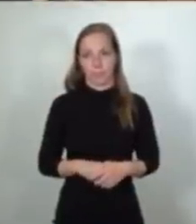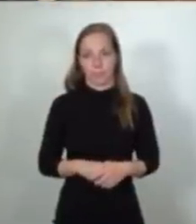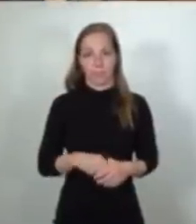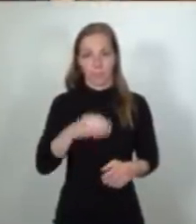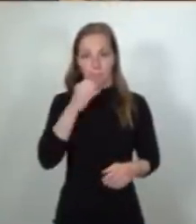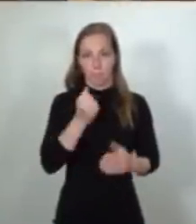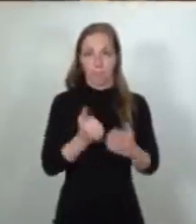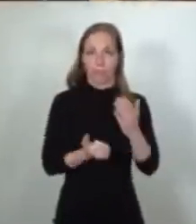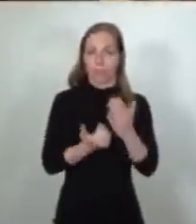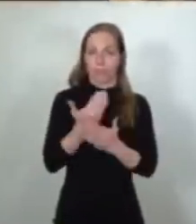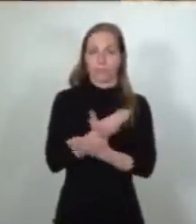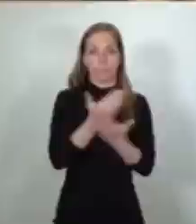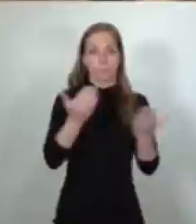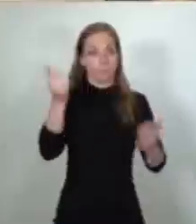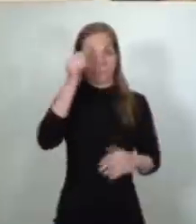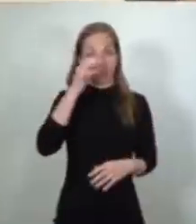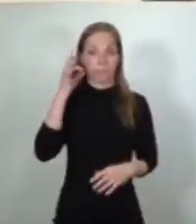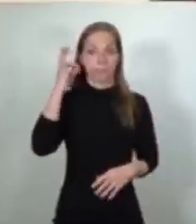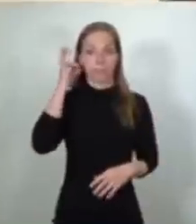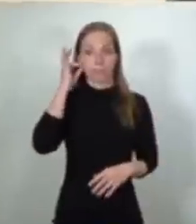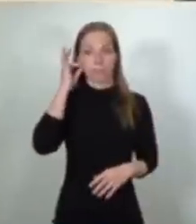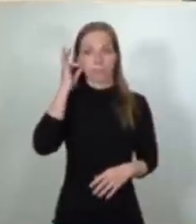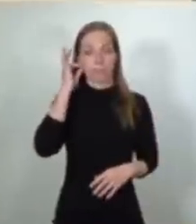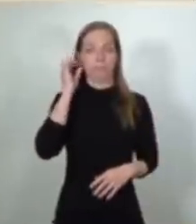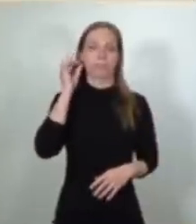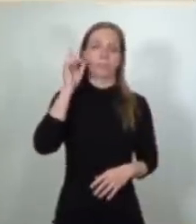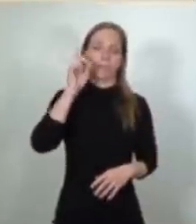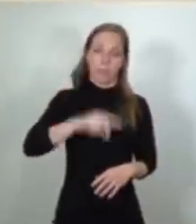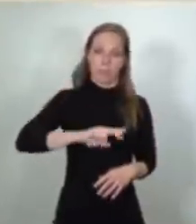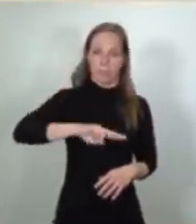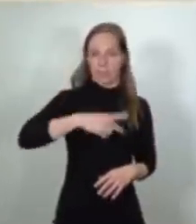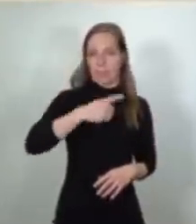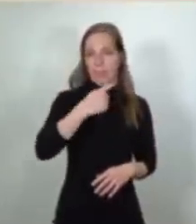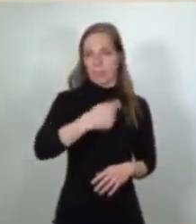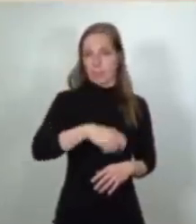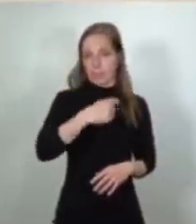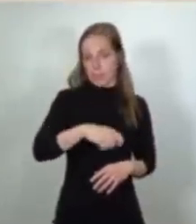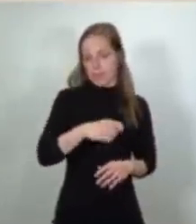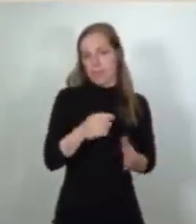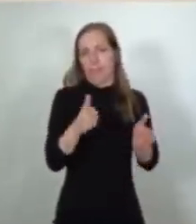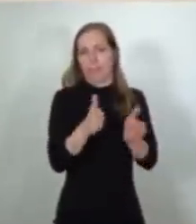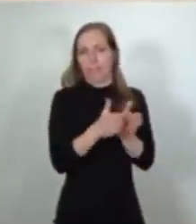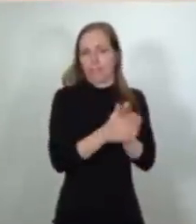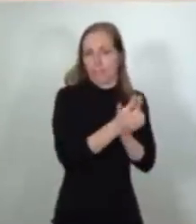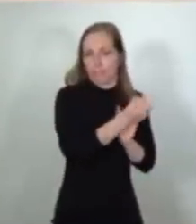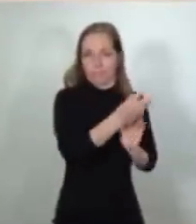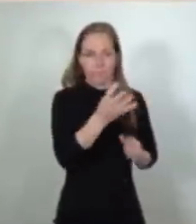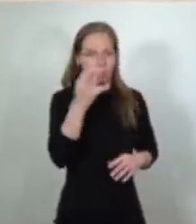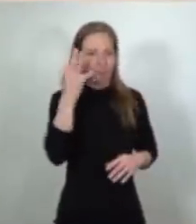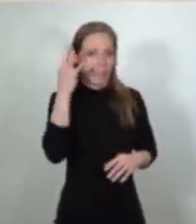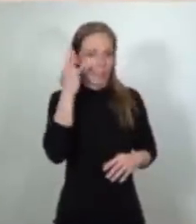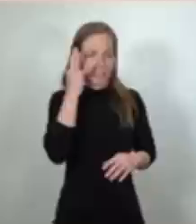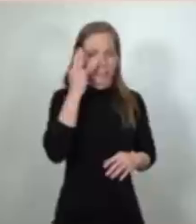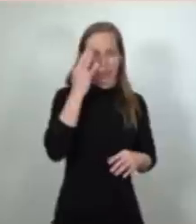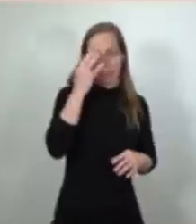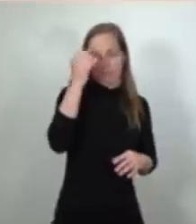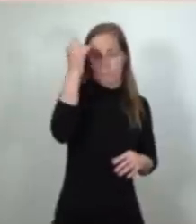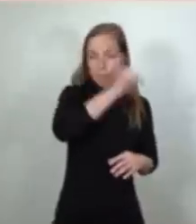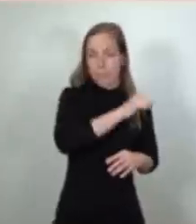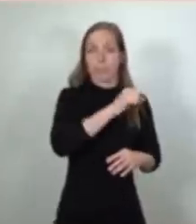Buenos días a todos y a todas, compañera vicepresidenta, compañeras ministras, compañeros ministros,